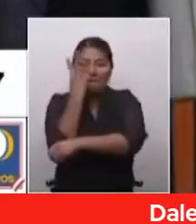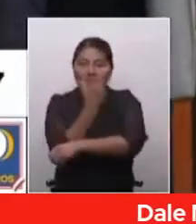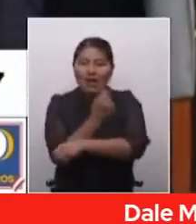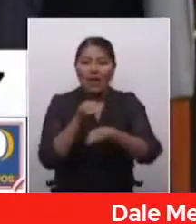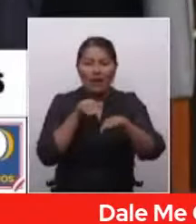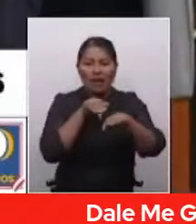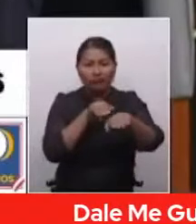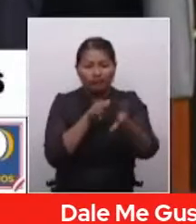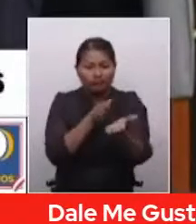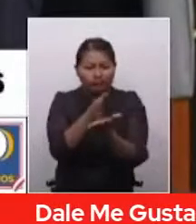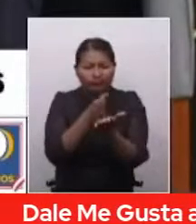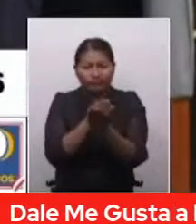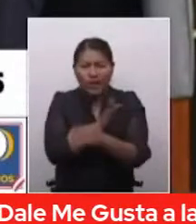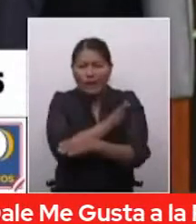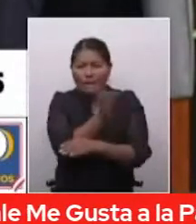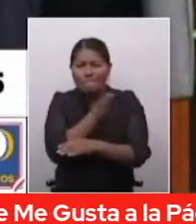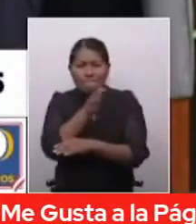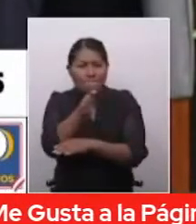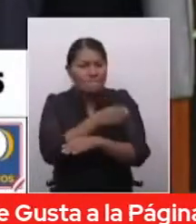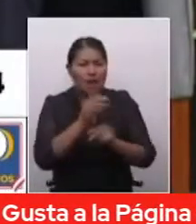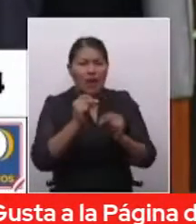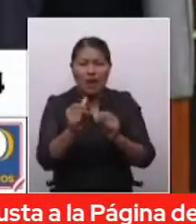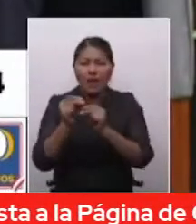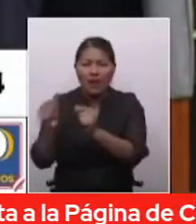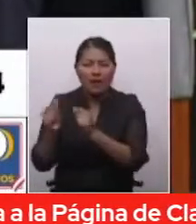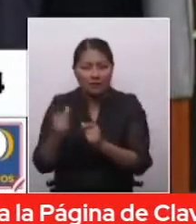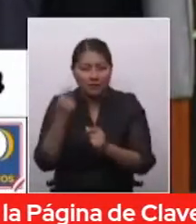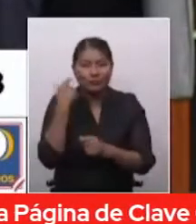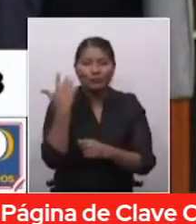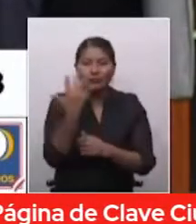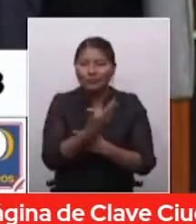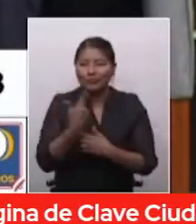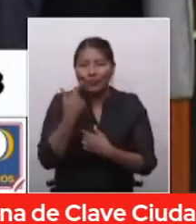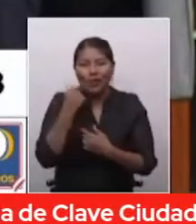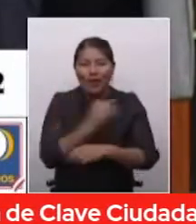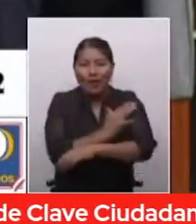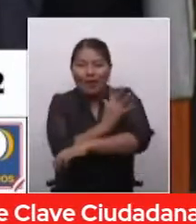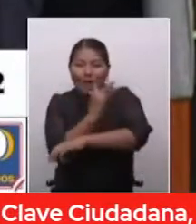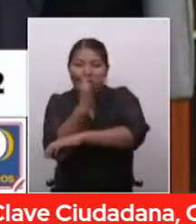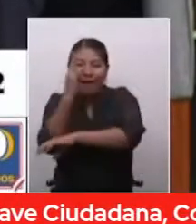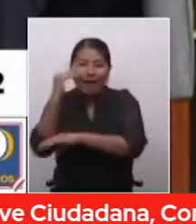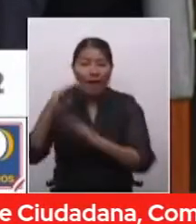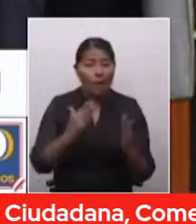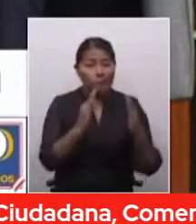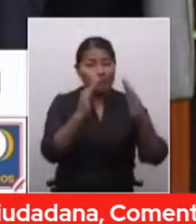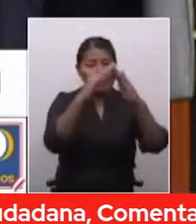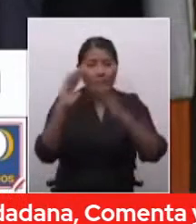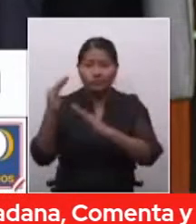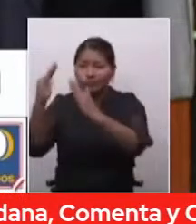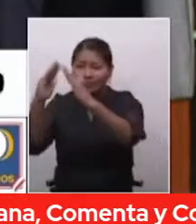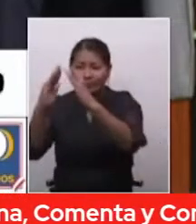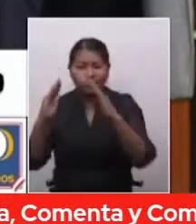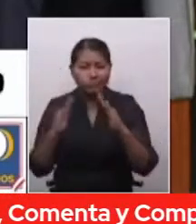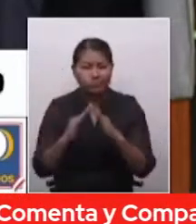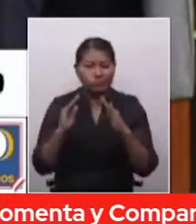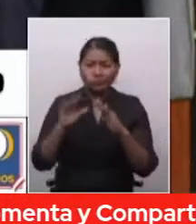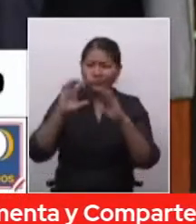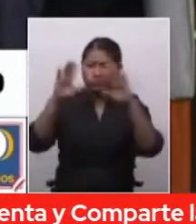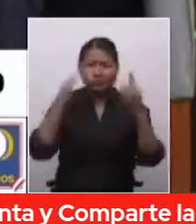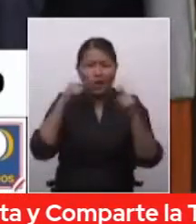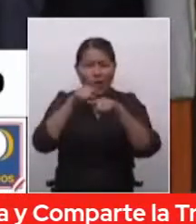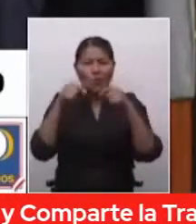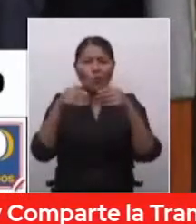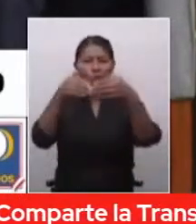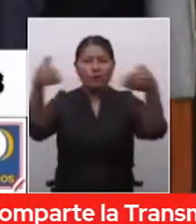fluye más rápidamente. Una Lima donde veo que las lomas y los cerros tienen grandes muros